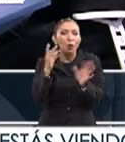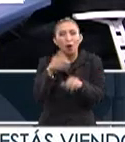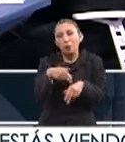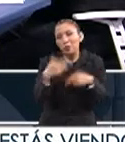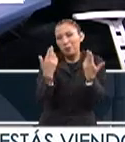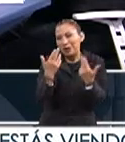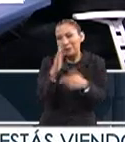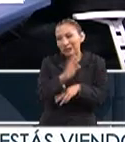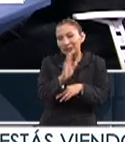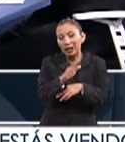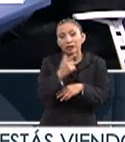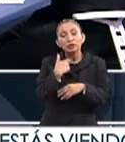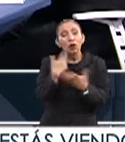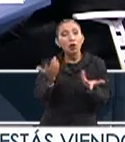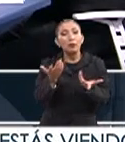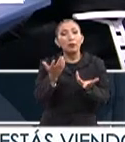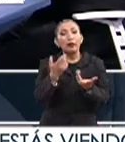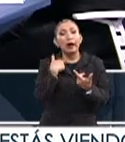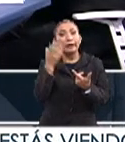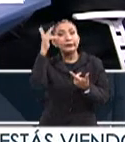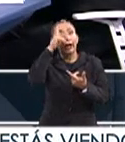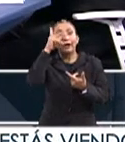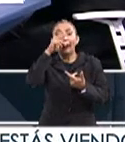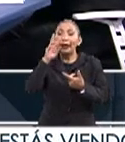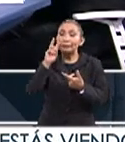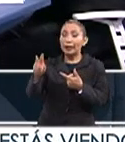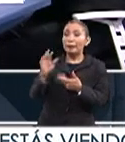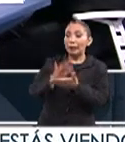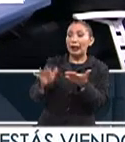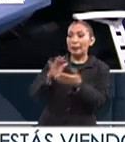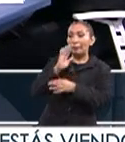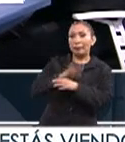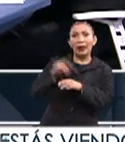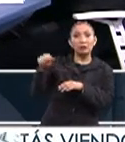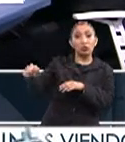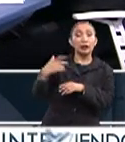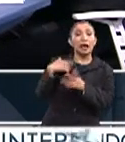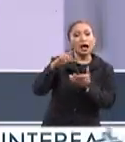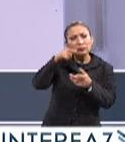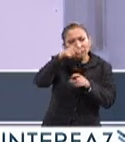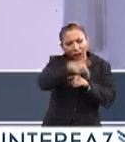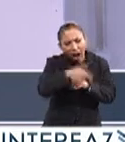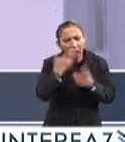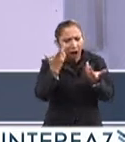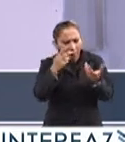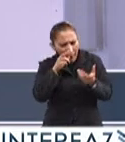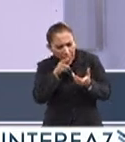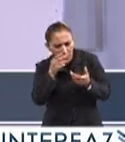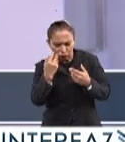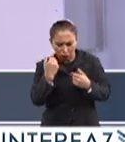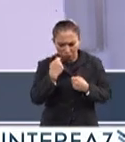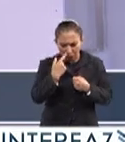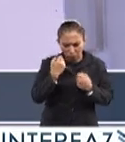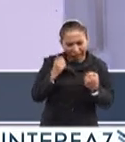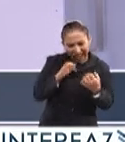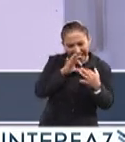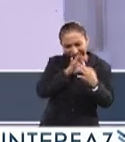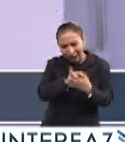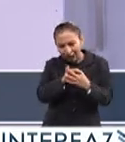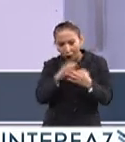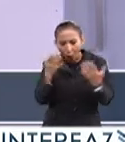de broma, uno se ahorraría hasta el psicoanalista si leyera más, porque ahí encontramos, reencontramos, nos vemos,